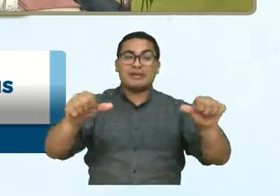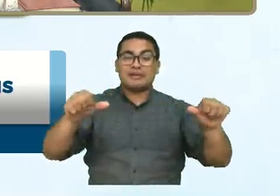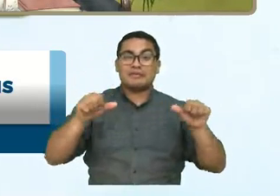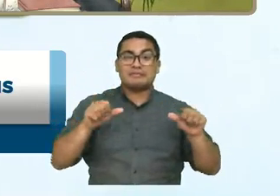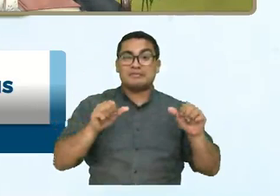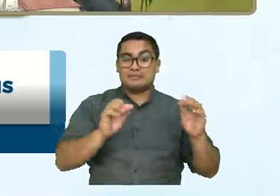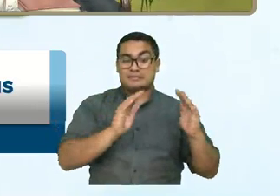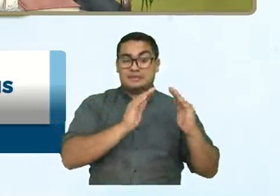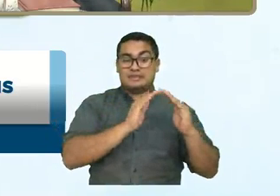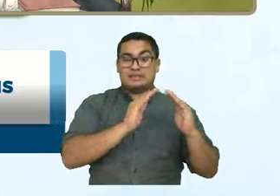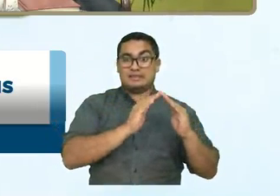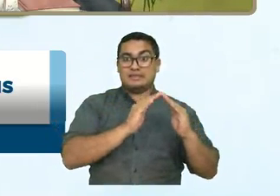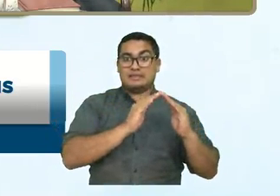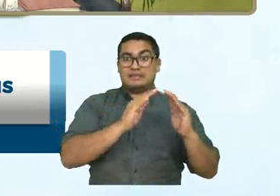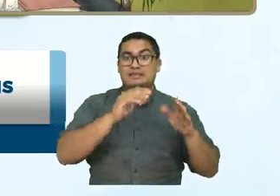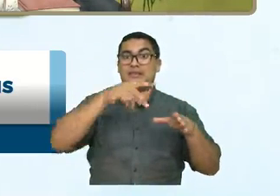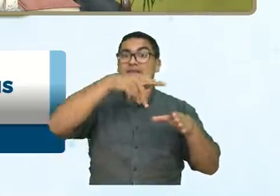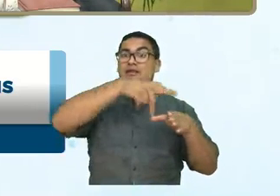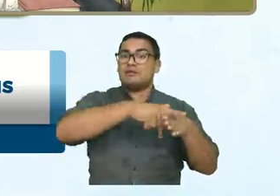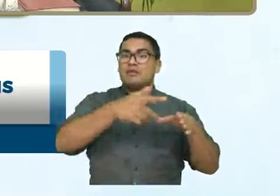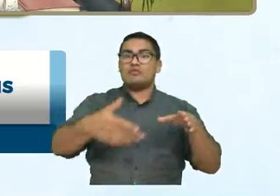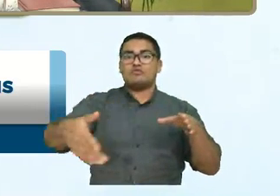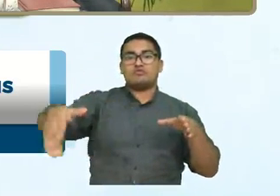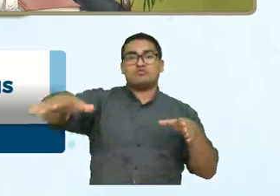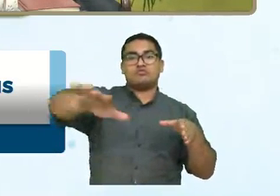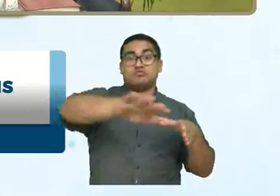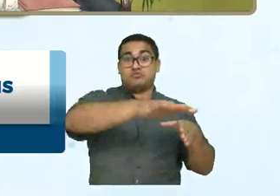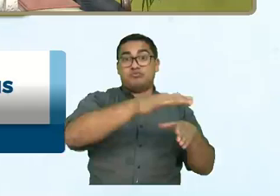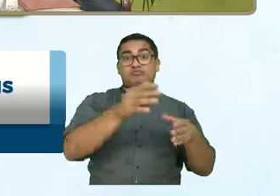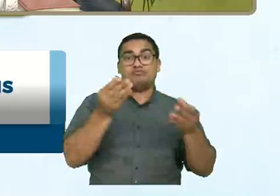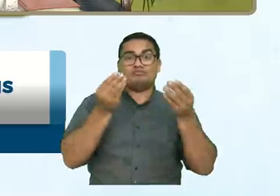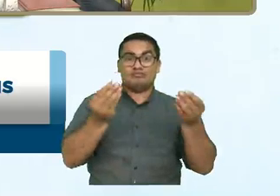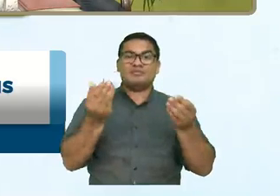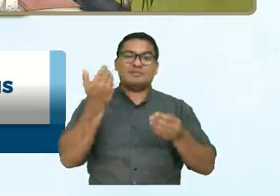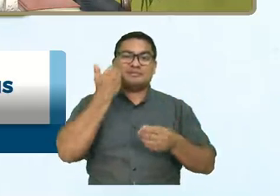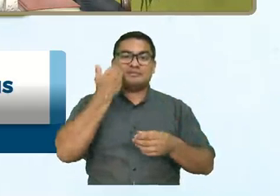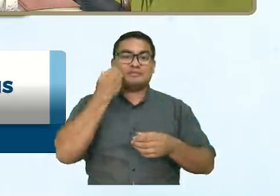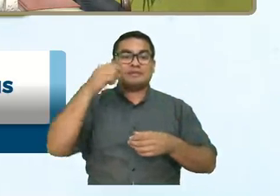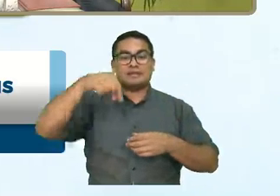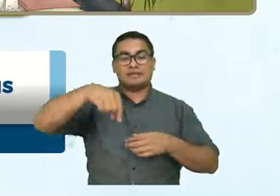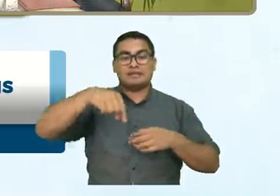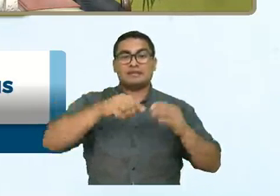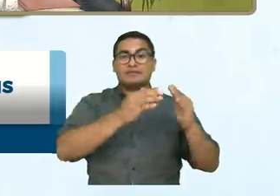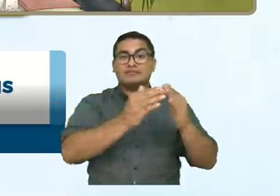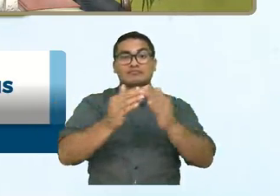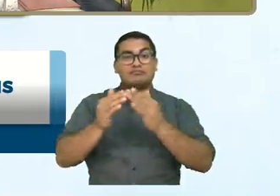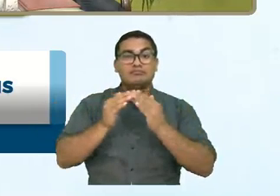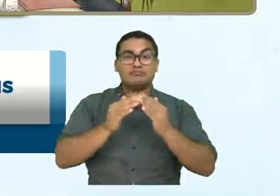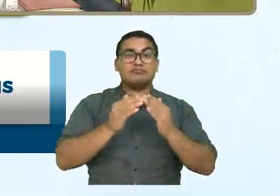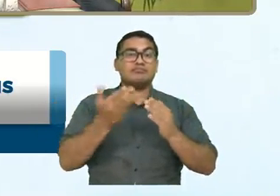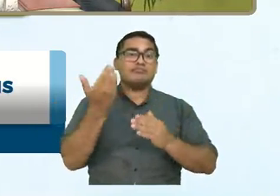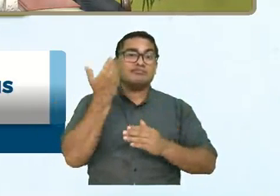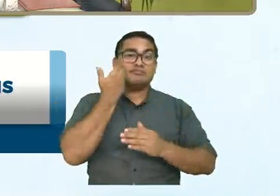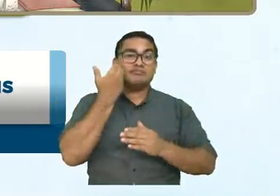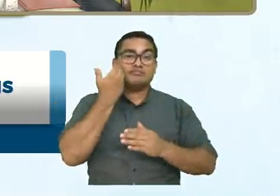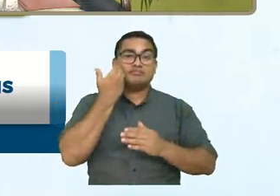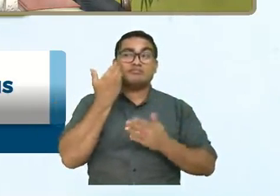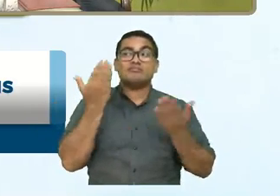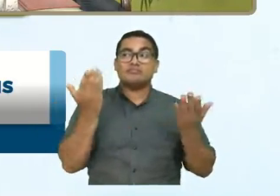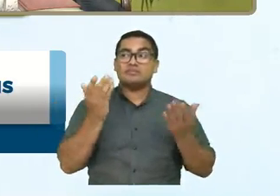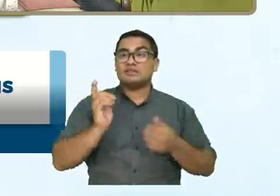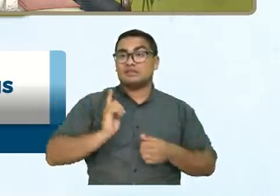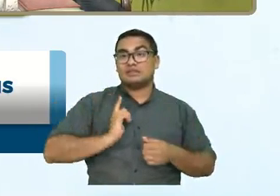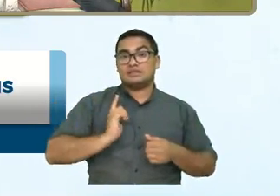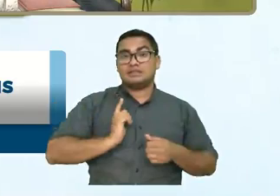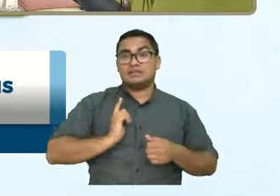el campo. Y por eso es un poco más frecuente en el campo. Pero en la ciudad a veces la gente tiene este tipo de animalitos,